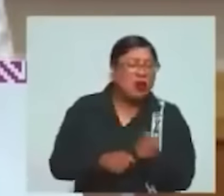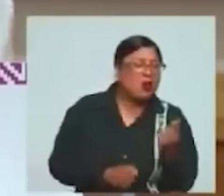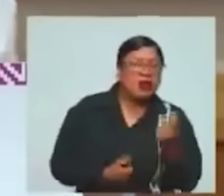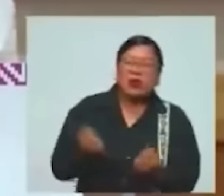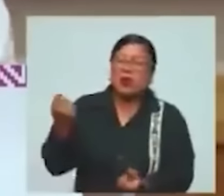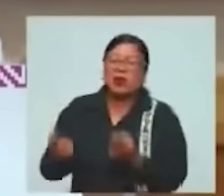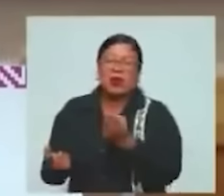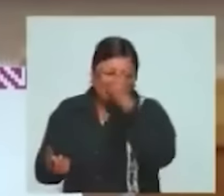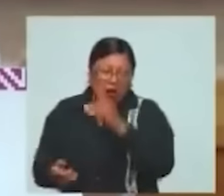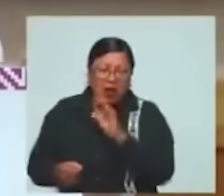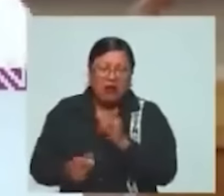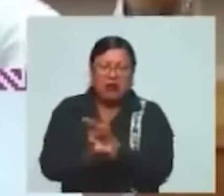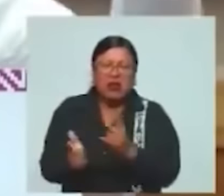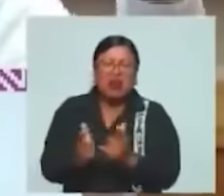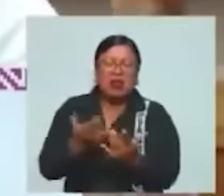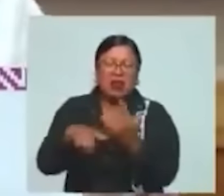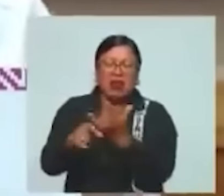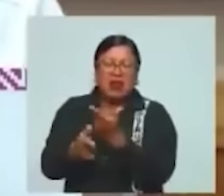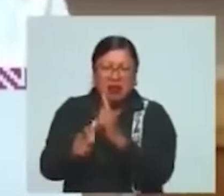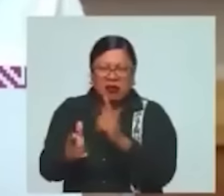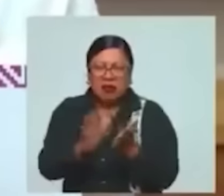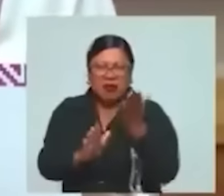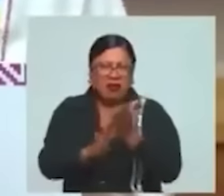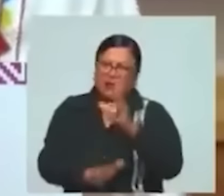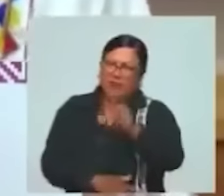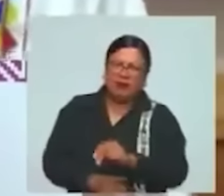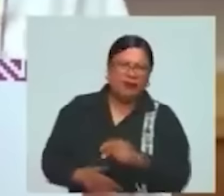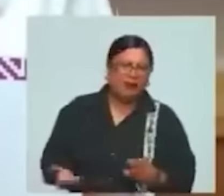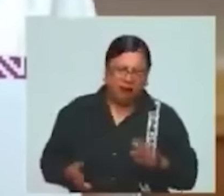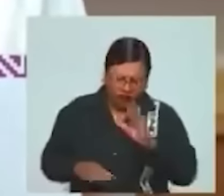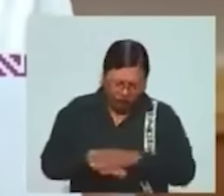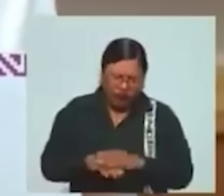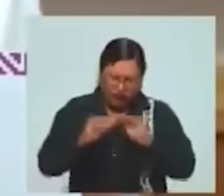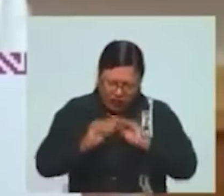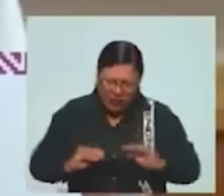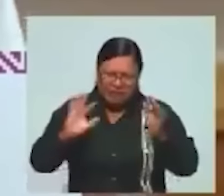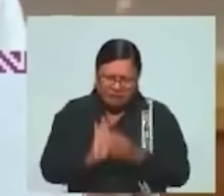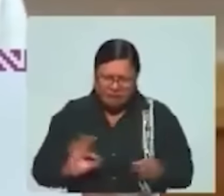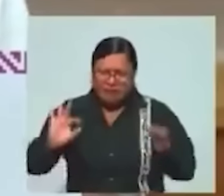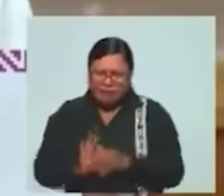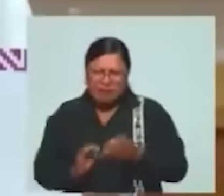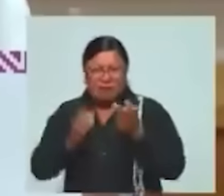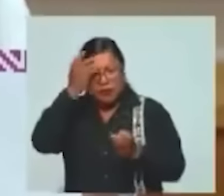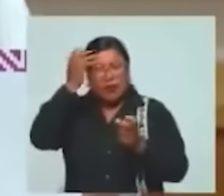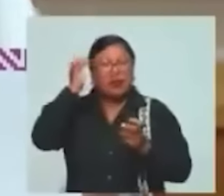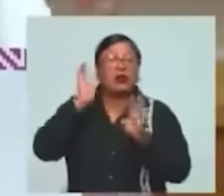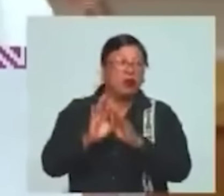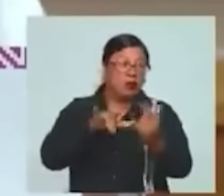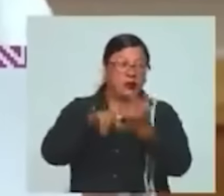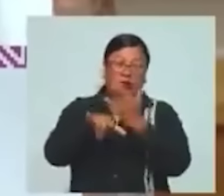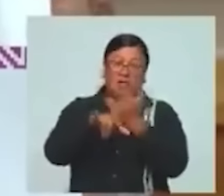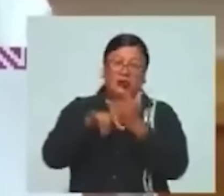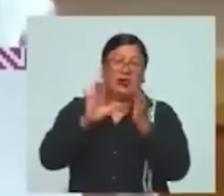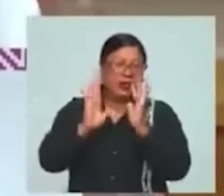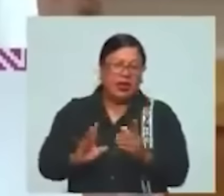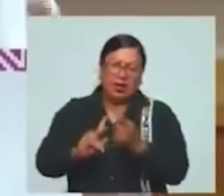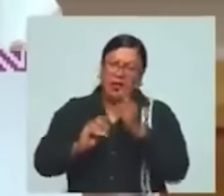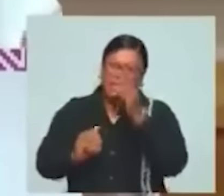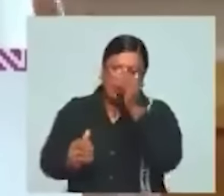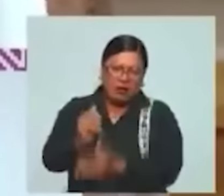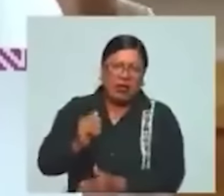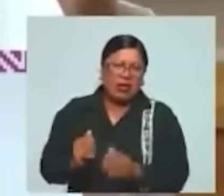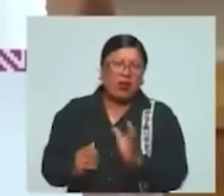que se hagan las obras. Tenemos que decir las cosas por su nombre, y queremos que esa autopista se termine